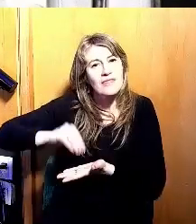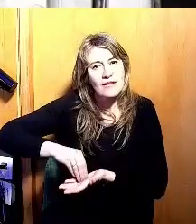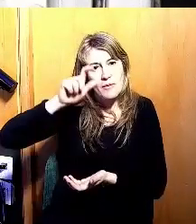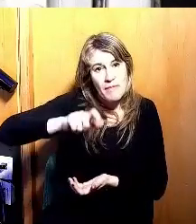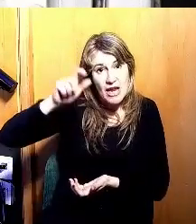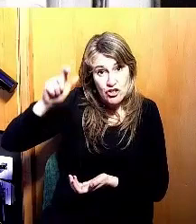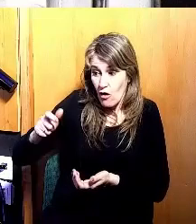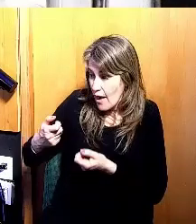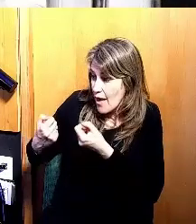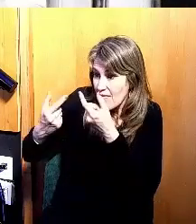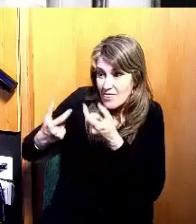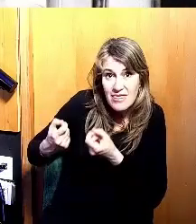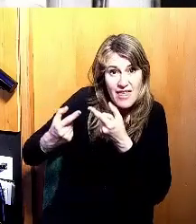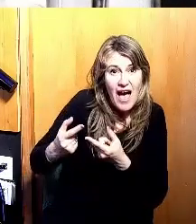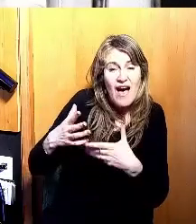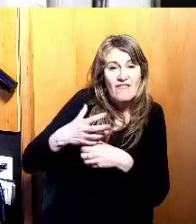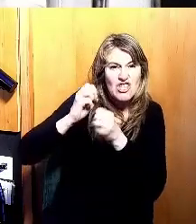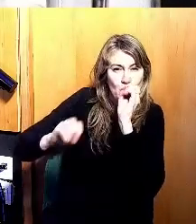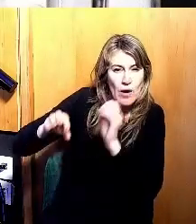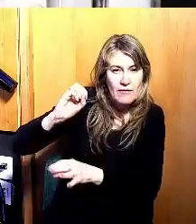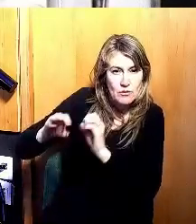genera residuos, entonces ¿dónde se generan esos residuos?